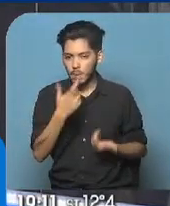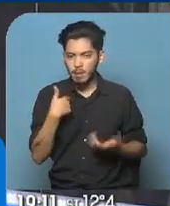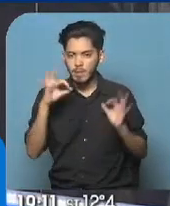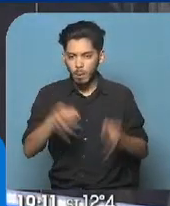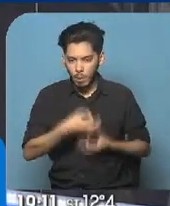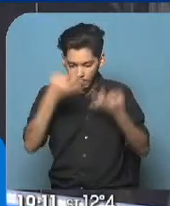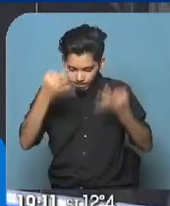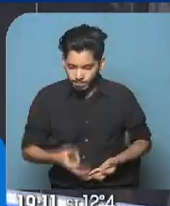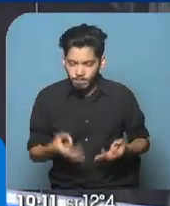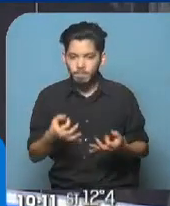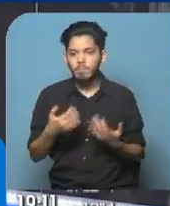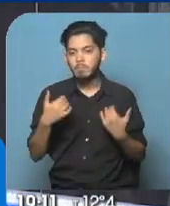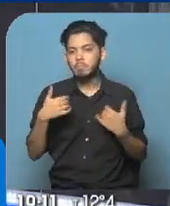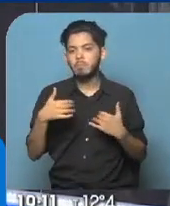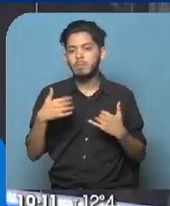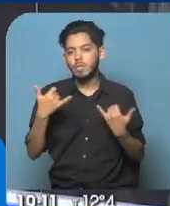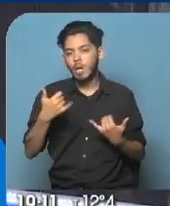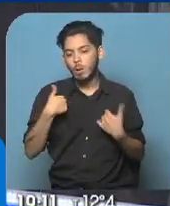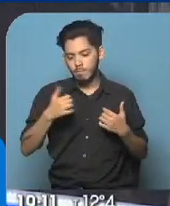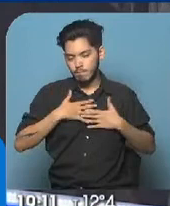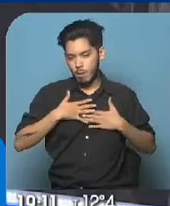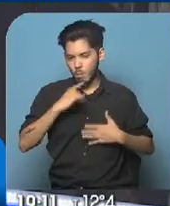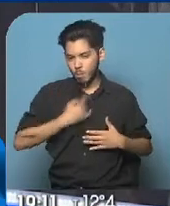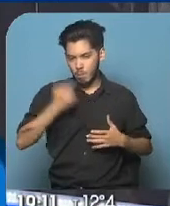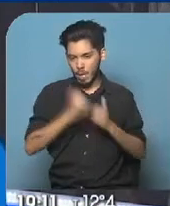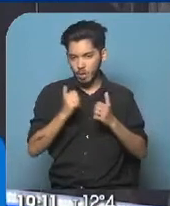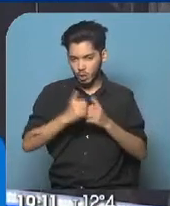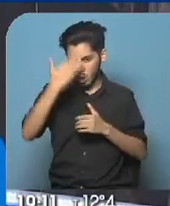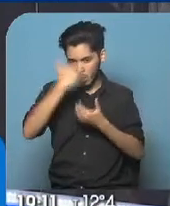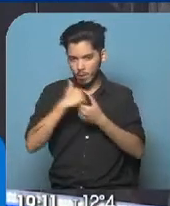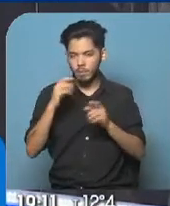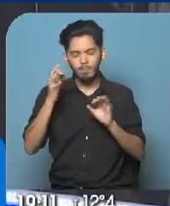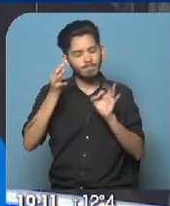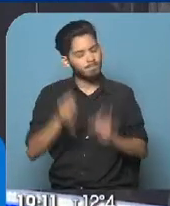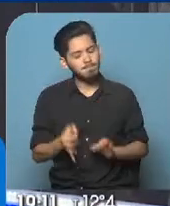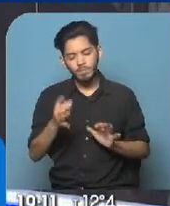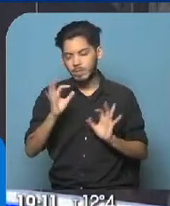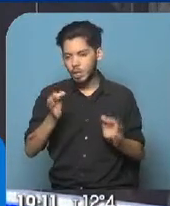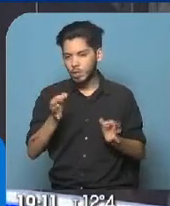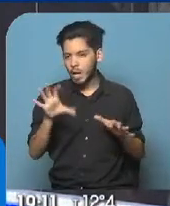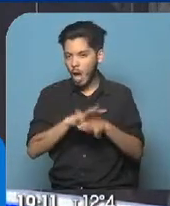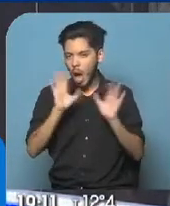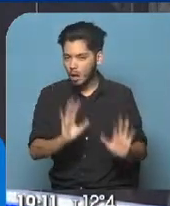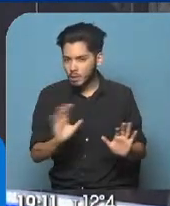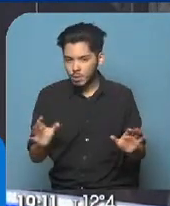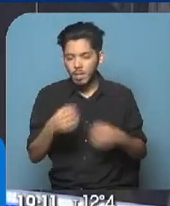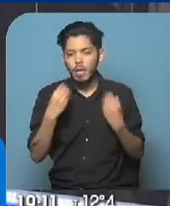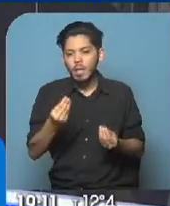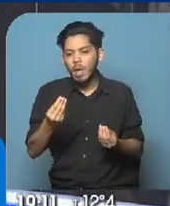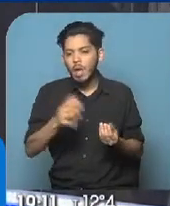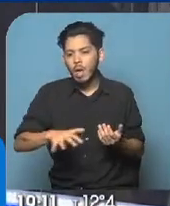positivamente más allá de que tengo mi propia hipótesis y la y estoy completamente convencida que es realmente lo que pasó con ella